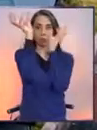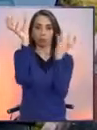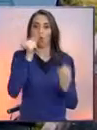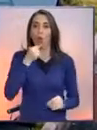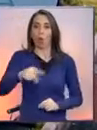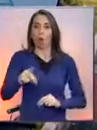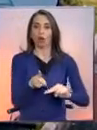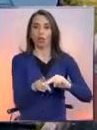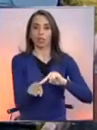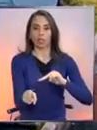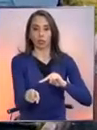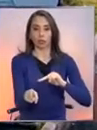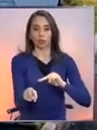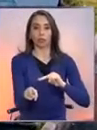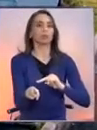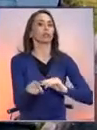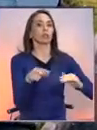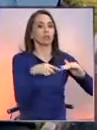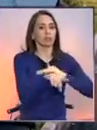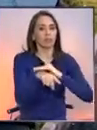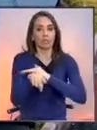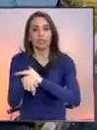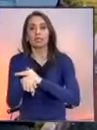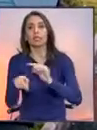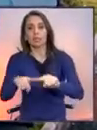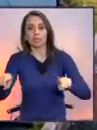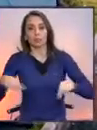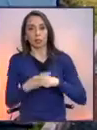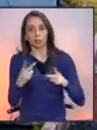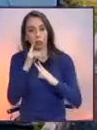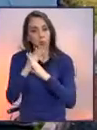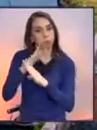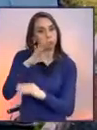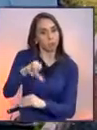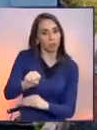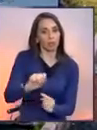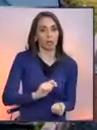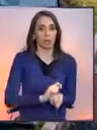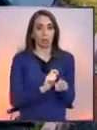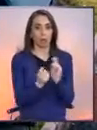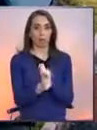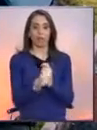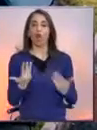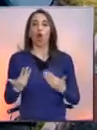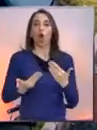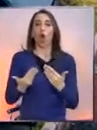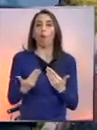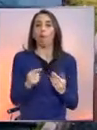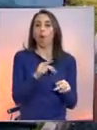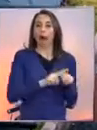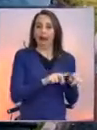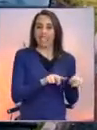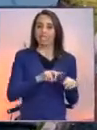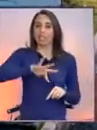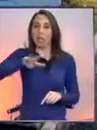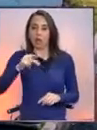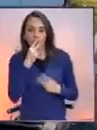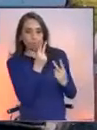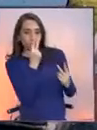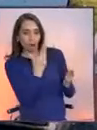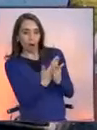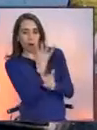próximamente, y como las intervenciones de prevención en los espacios públicos. Cuando se modifican las dinámicas que atraen la delincuencia y la inseguridad,